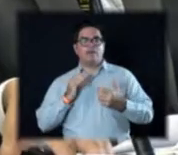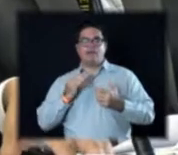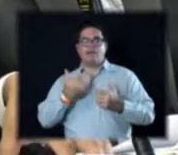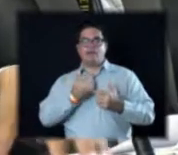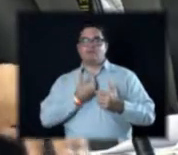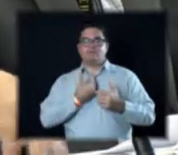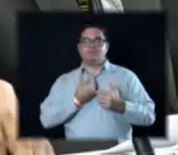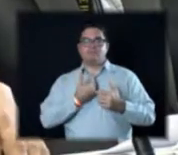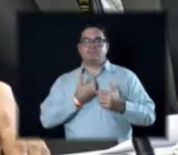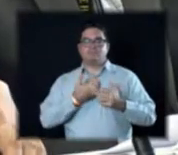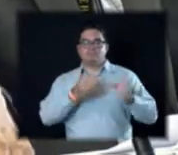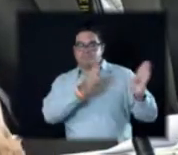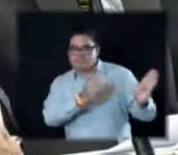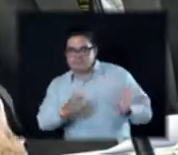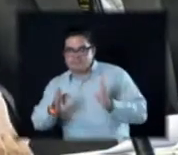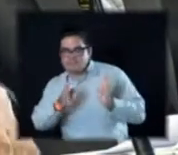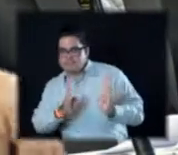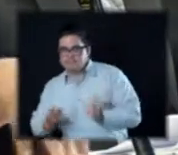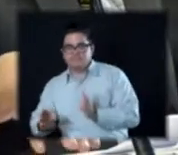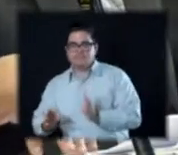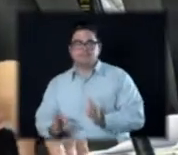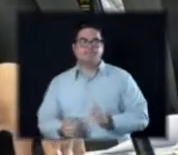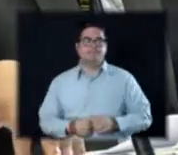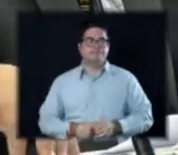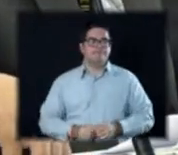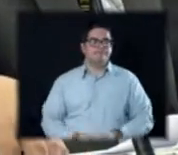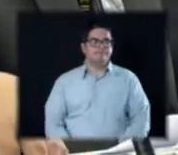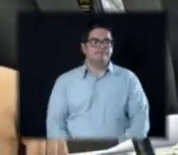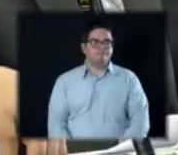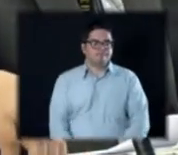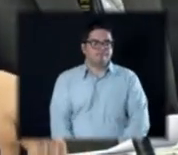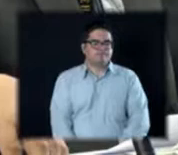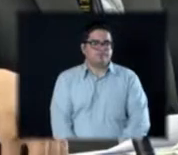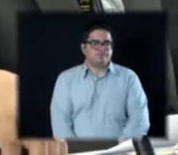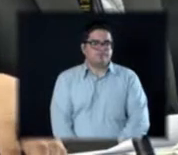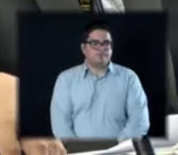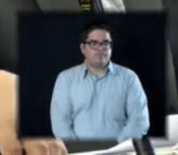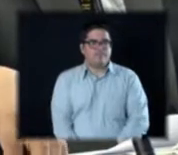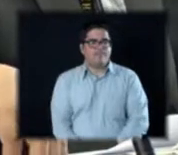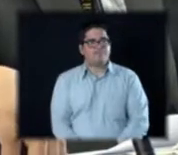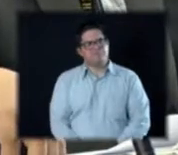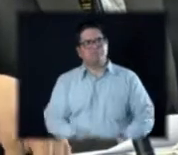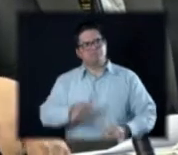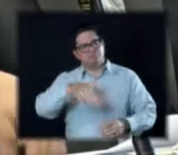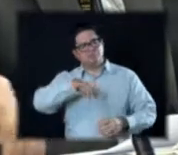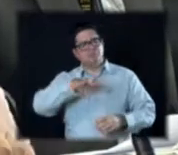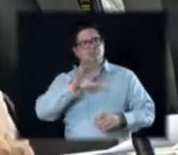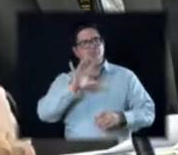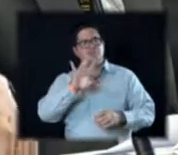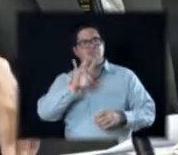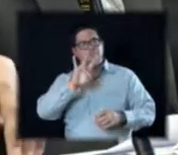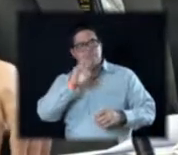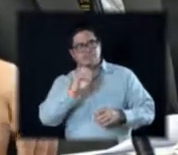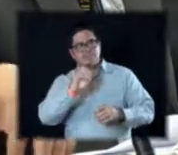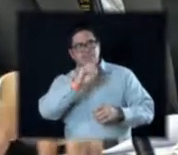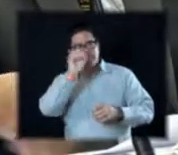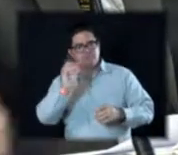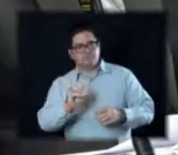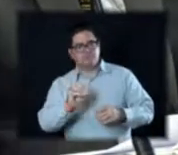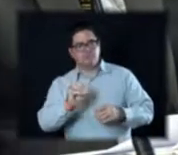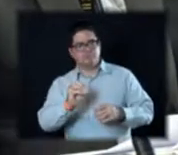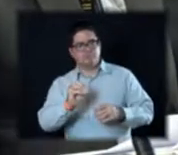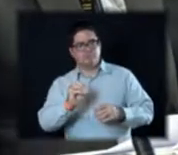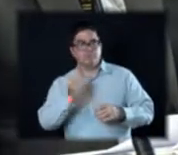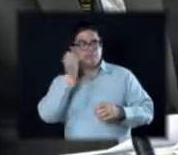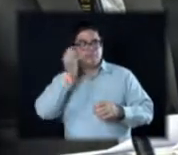las actividades que pasan por las cuentas de TSA, son básicamente casi 70% del